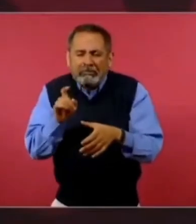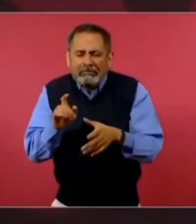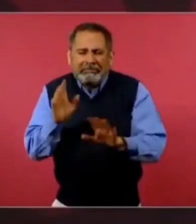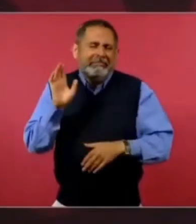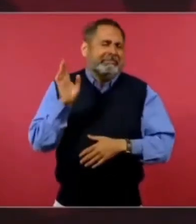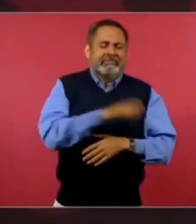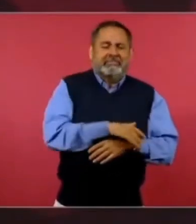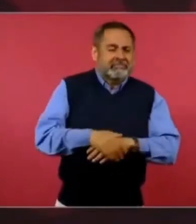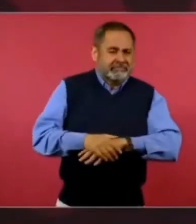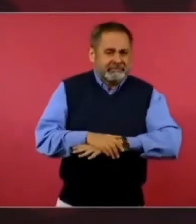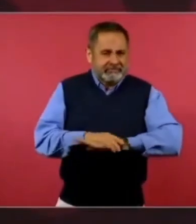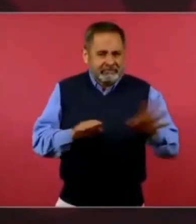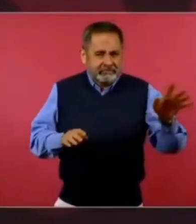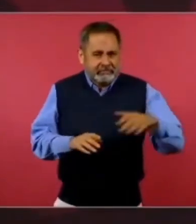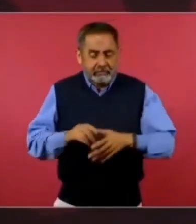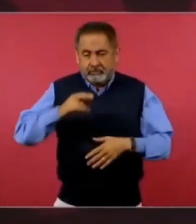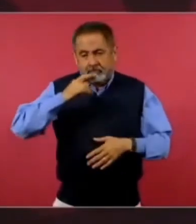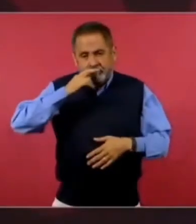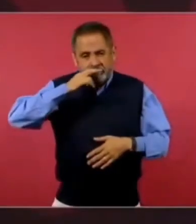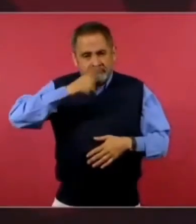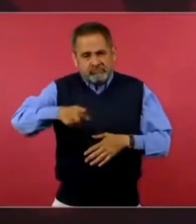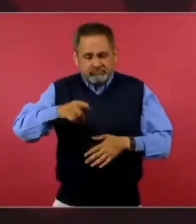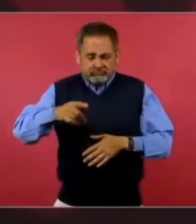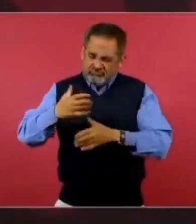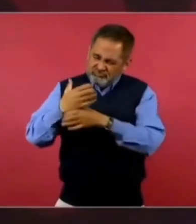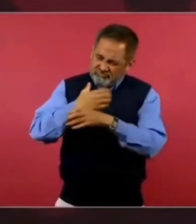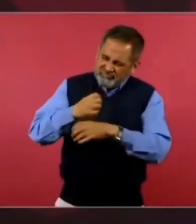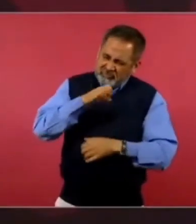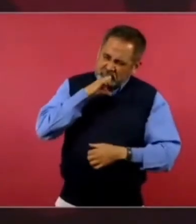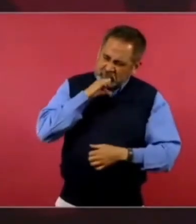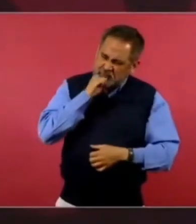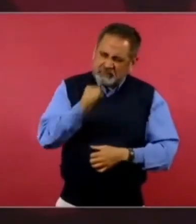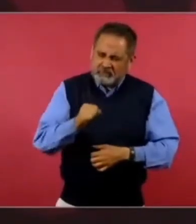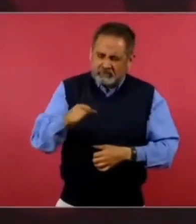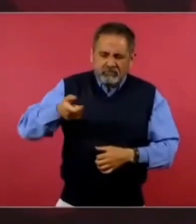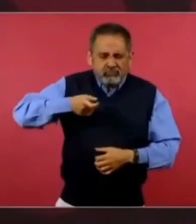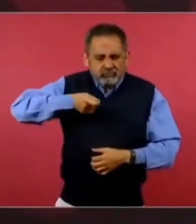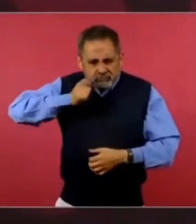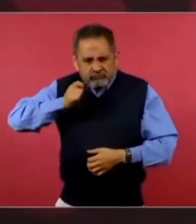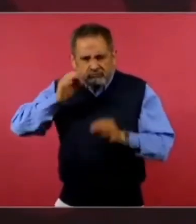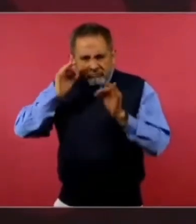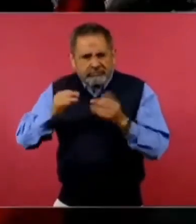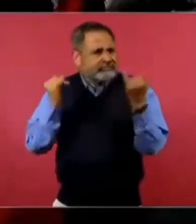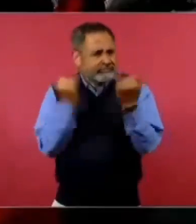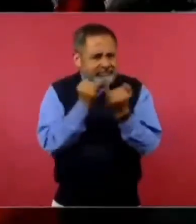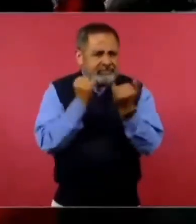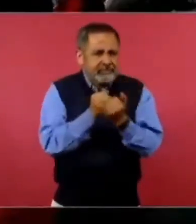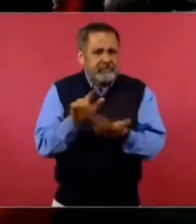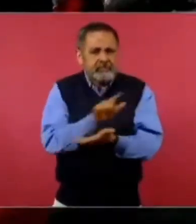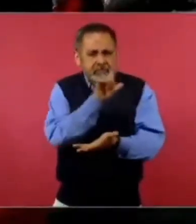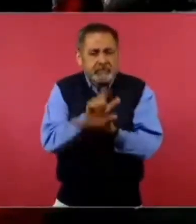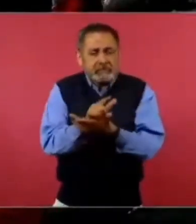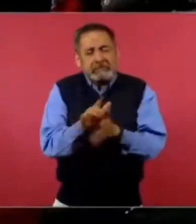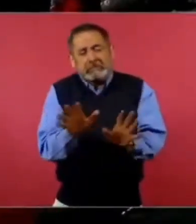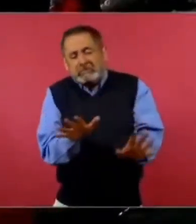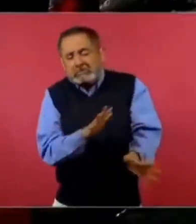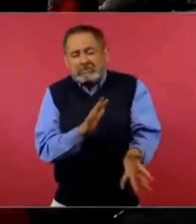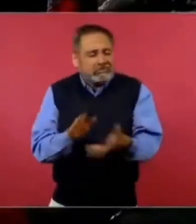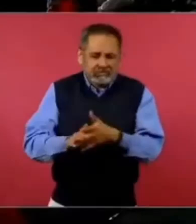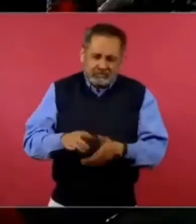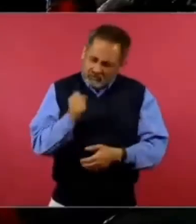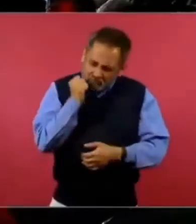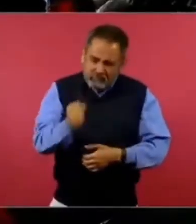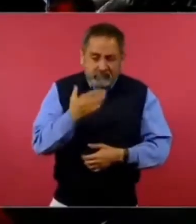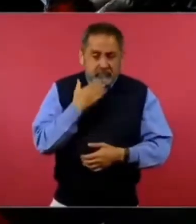Pluma Hidalgo, el mejor café. No, Yajalón y Chilón, ¿sí? Y